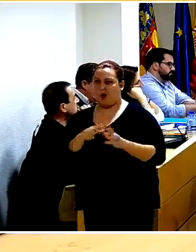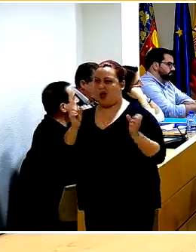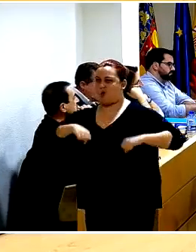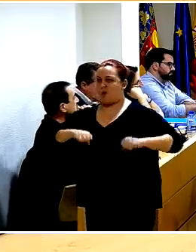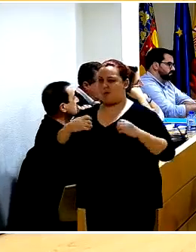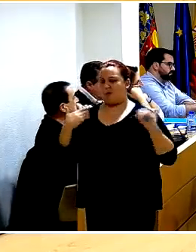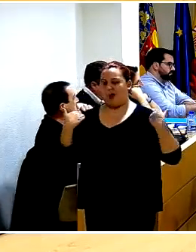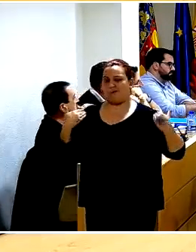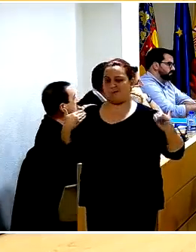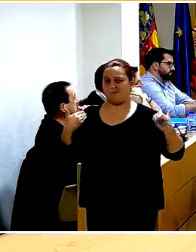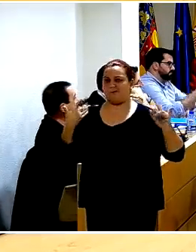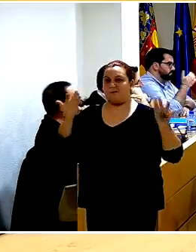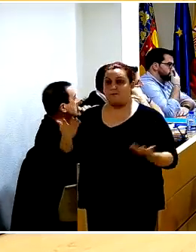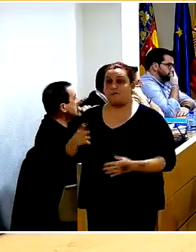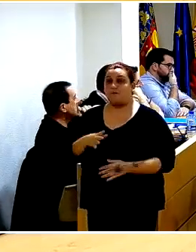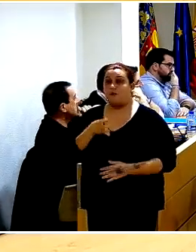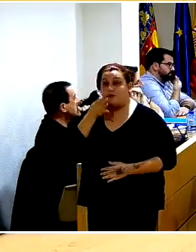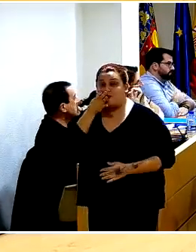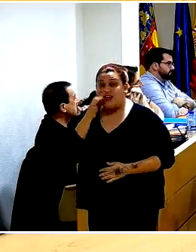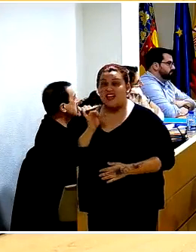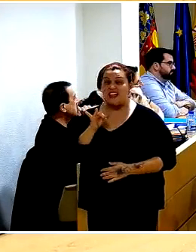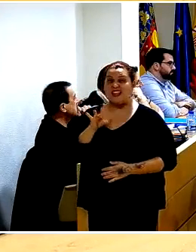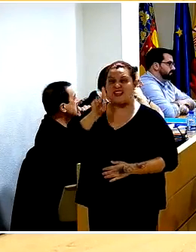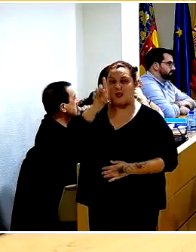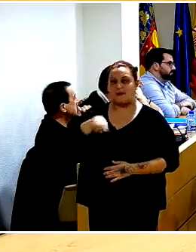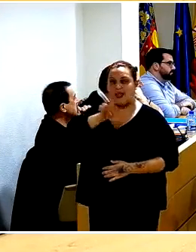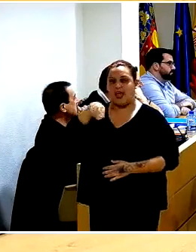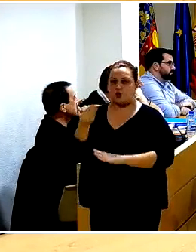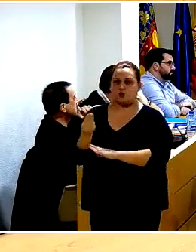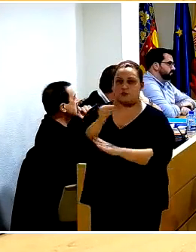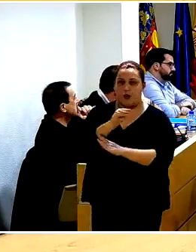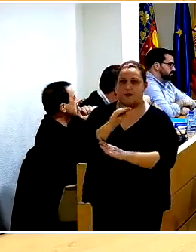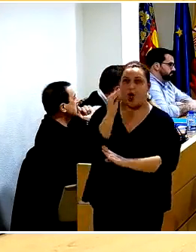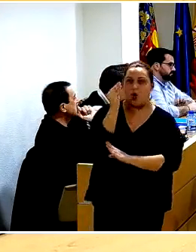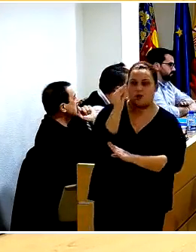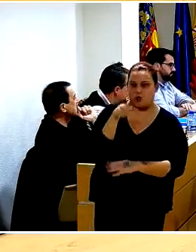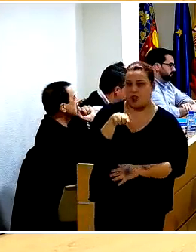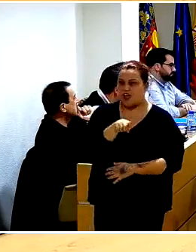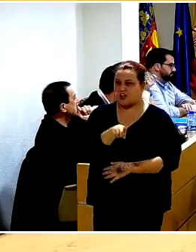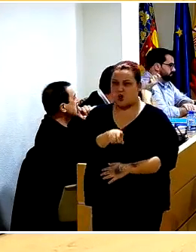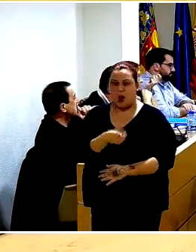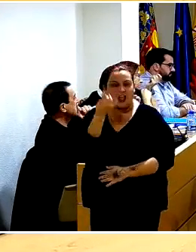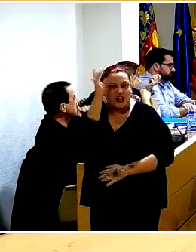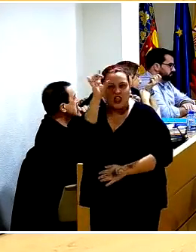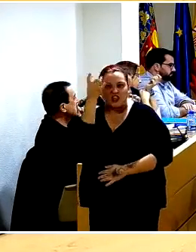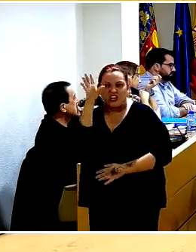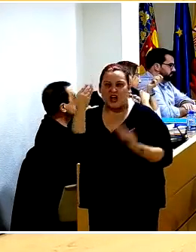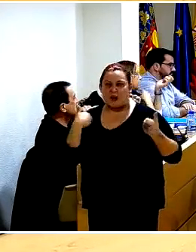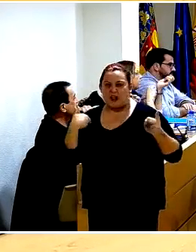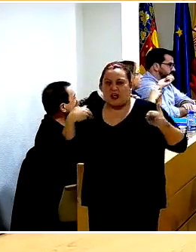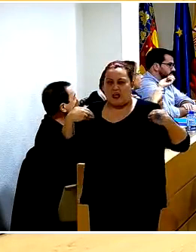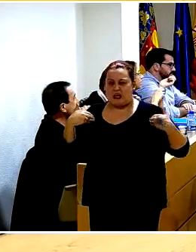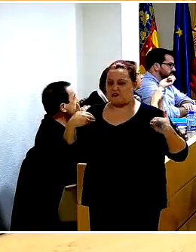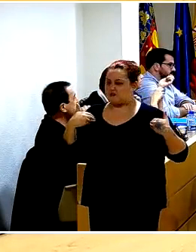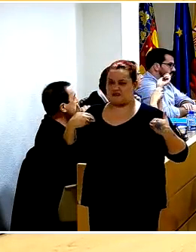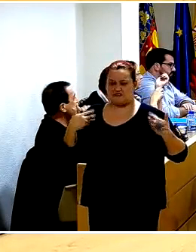año 2020 se aportan 15.000 euros más para juventud. Absolutamente ridículo para sacar pecho de un 93%.